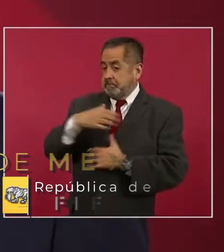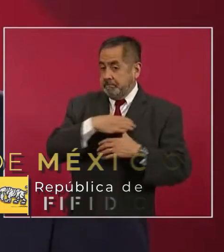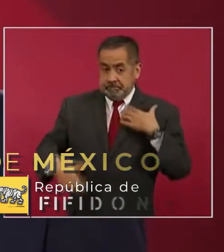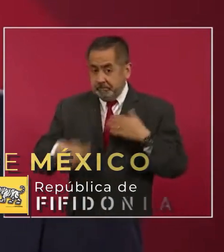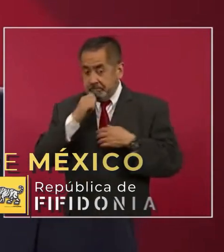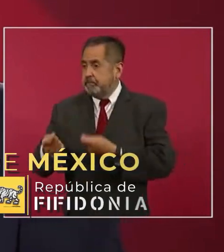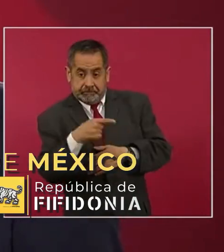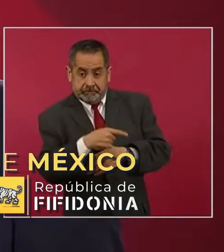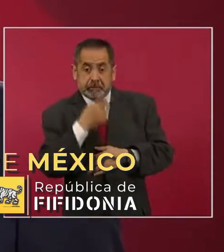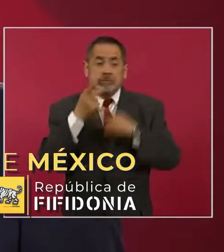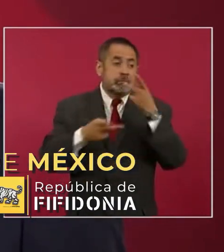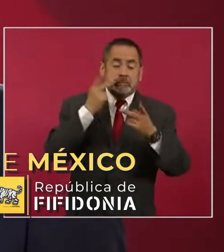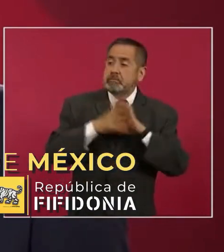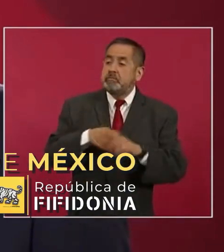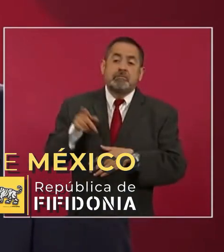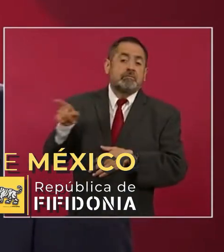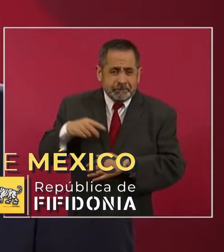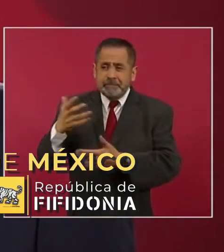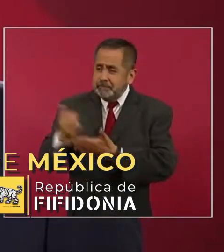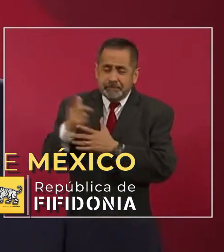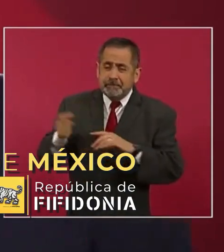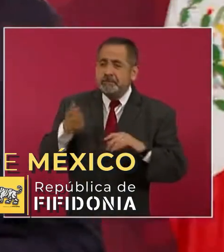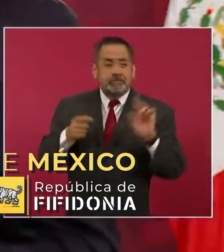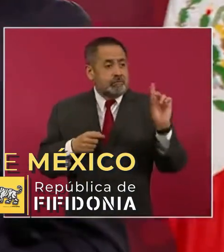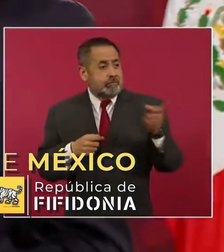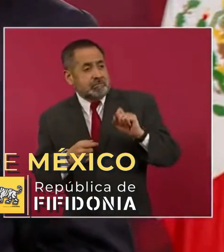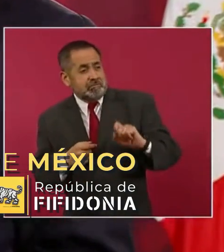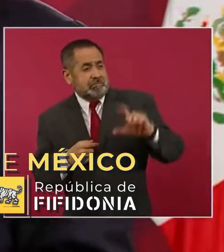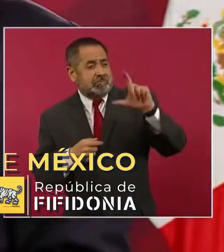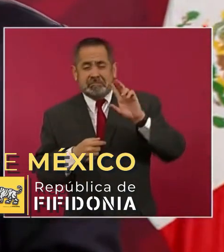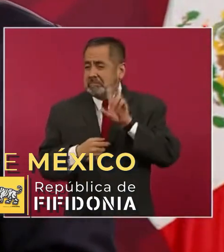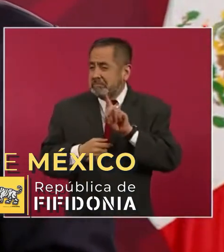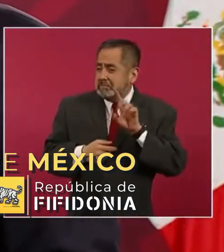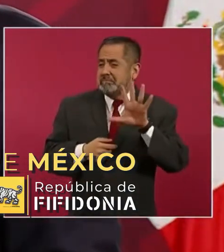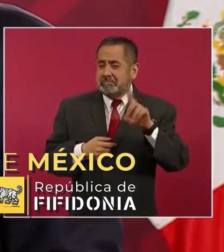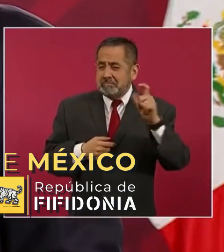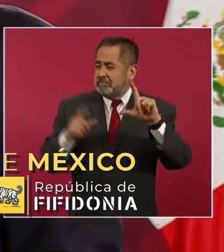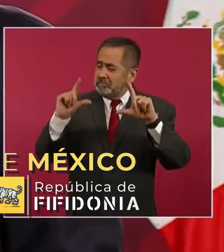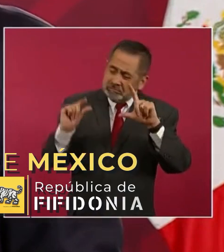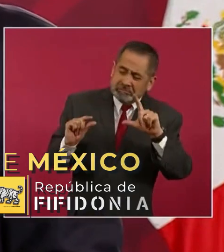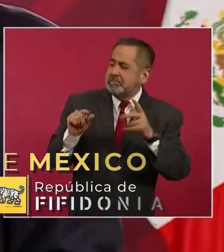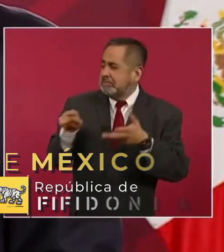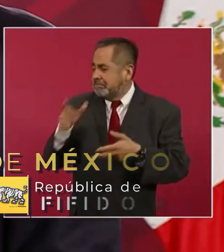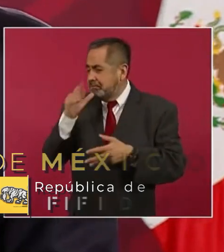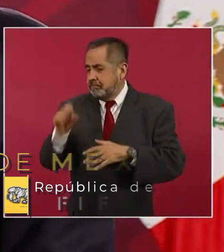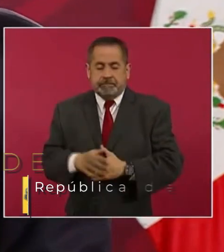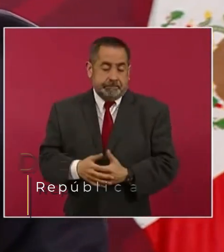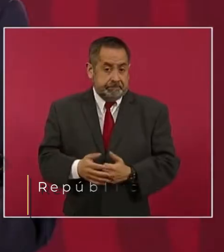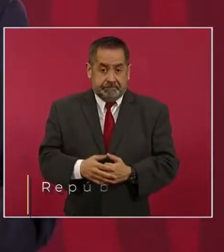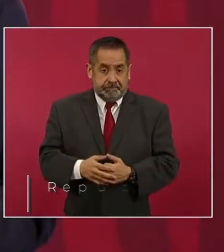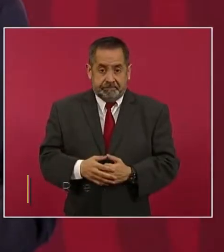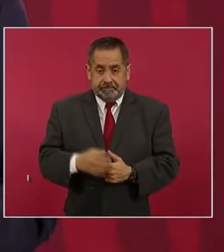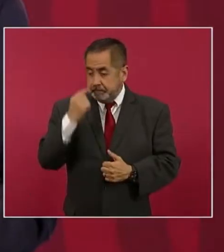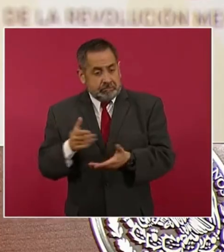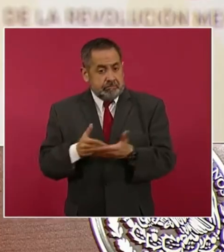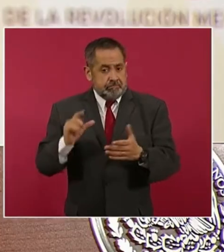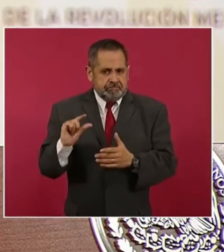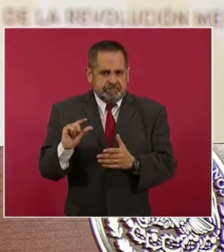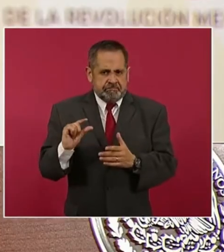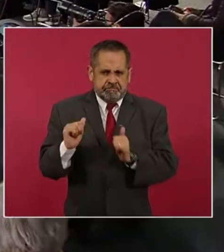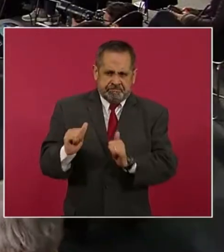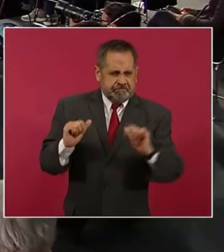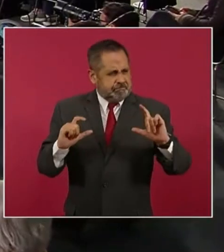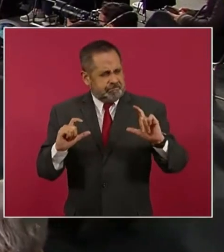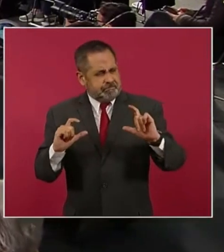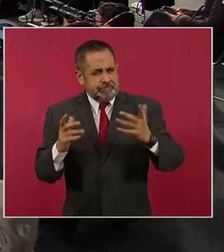andaban pronosticando de que se iba a ir el peso, el dólar a 35 pesos. ¡Miente, miente! Y terminó la semana en 20. Pero